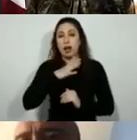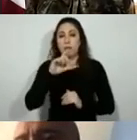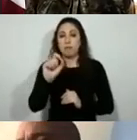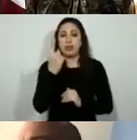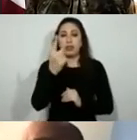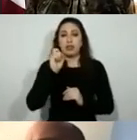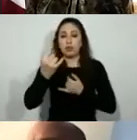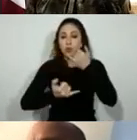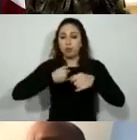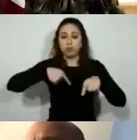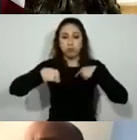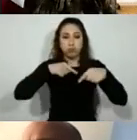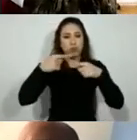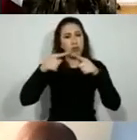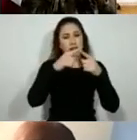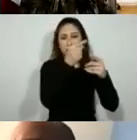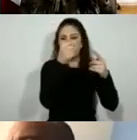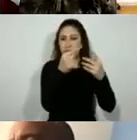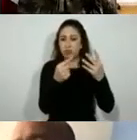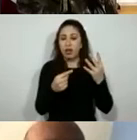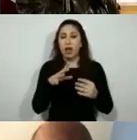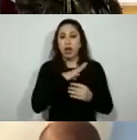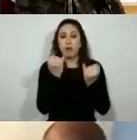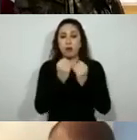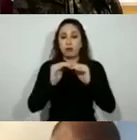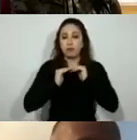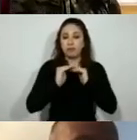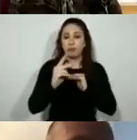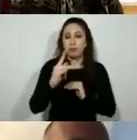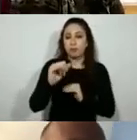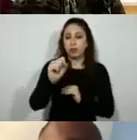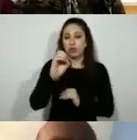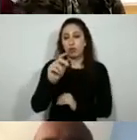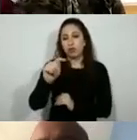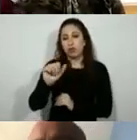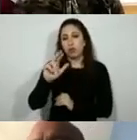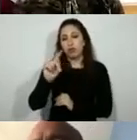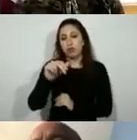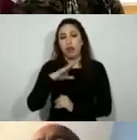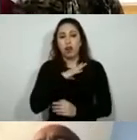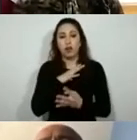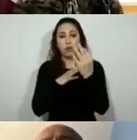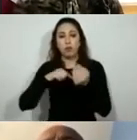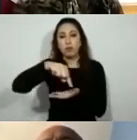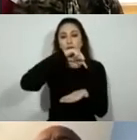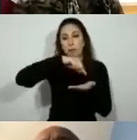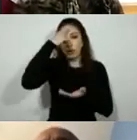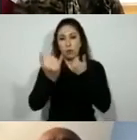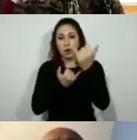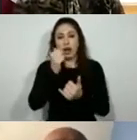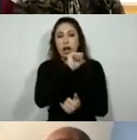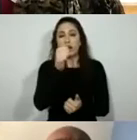9 pistas de atletismo con piso de tartán, 9 grandes espacios de juegos infantiles. Se construyó